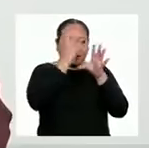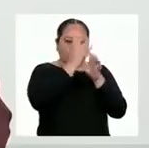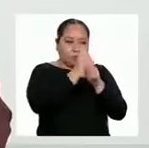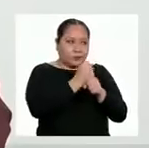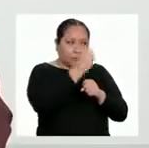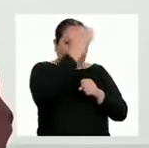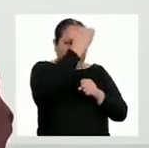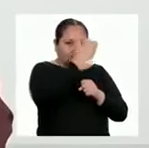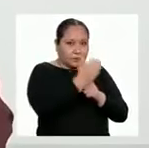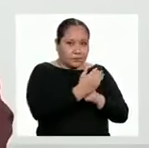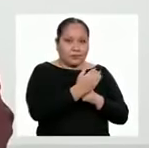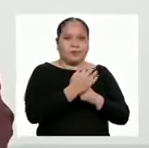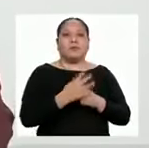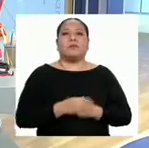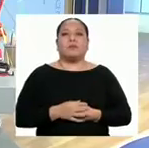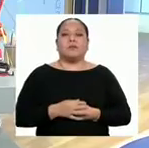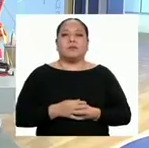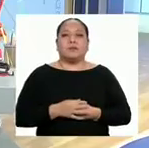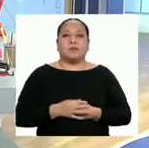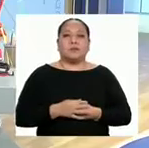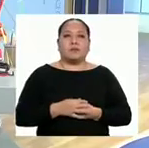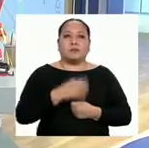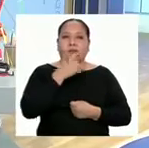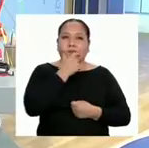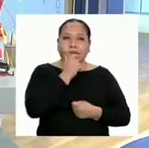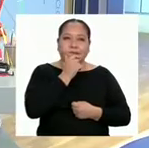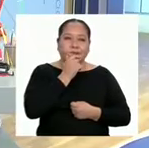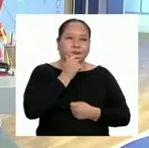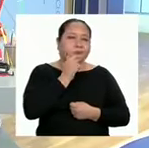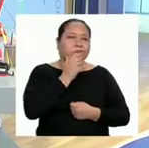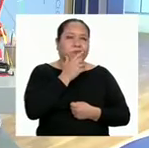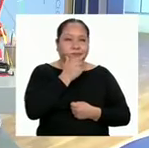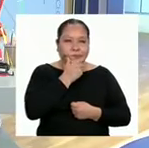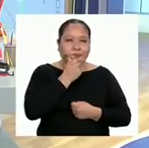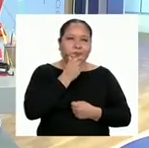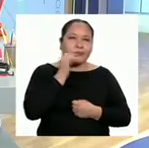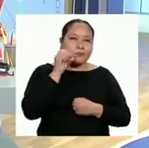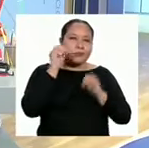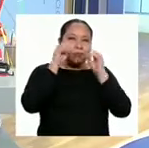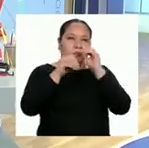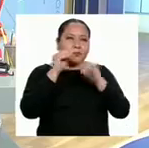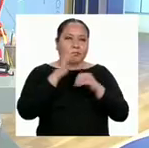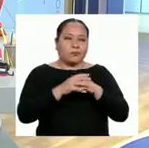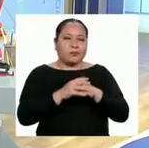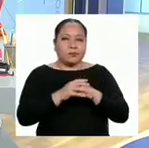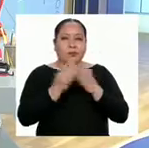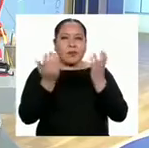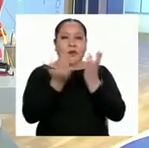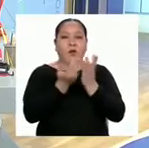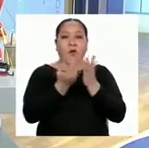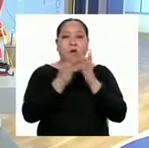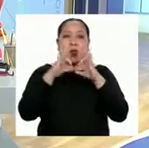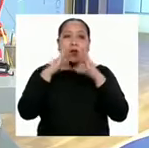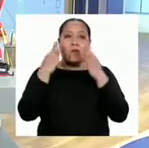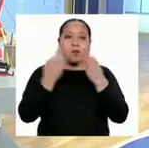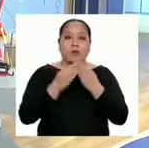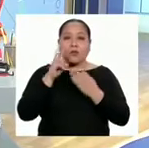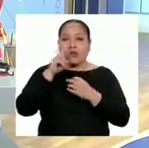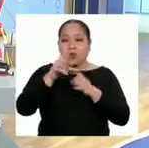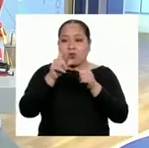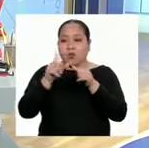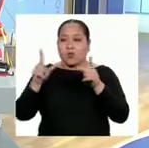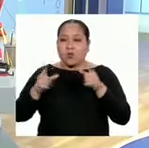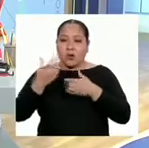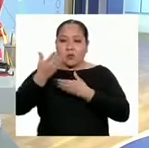resuma y contenga lo anterior. A ver, voy a reformularla. La escuela y la familia son dos espacios